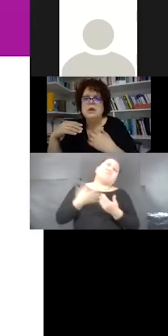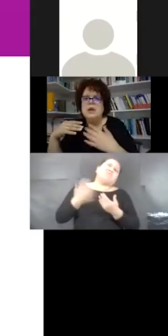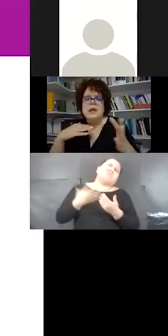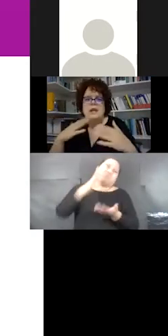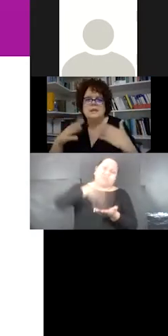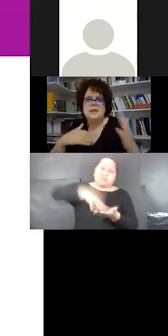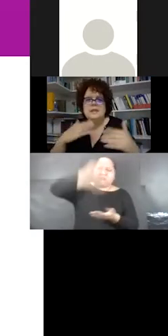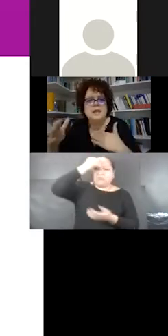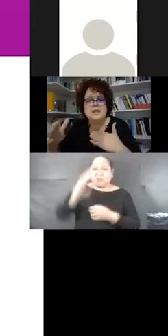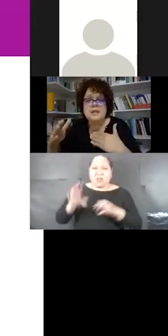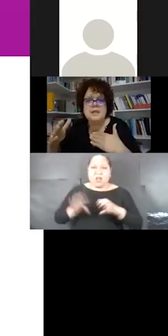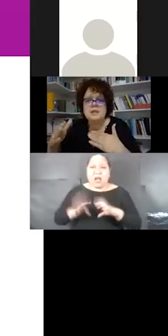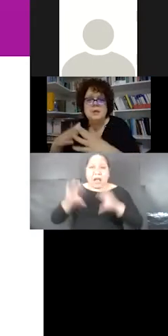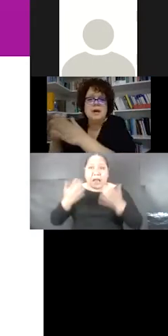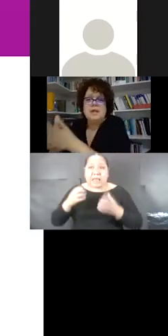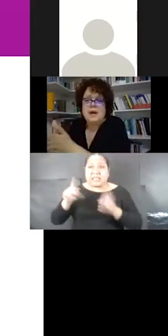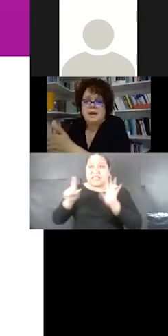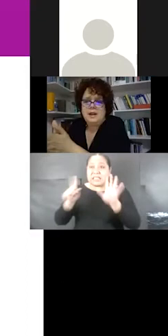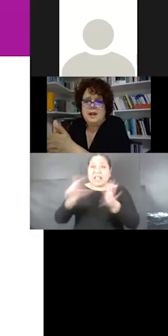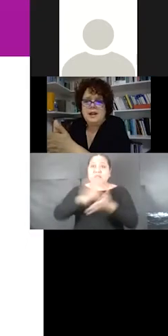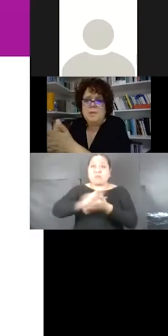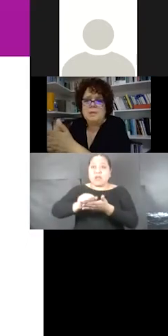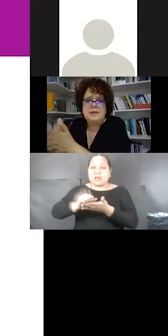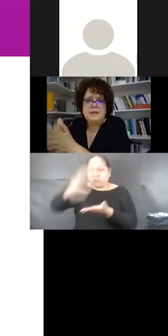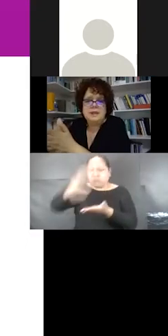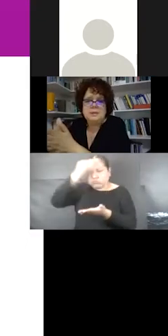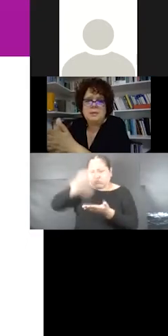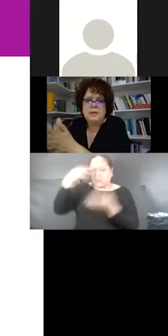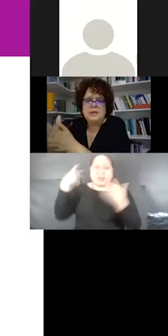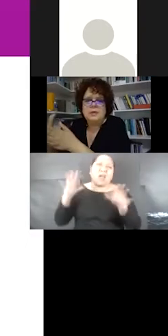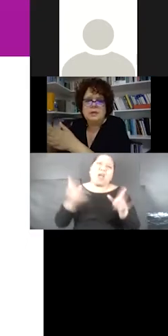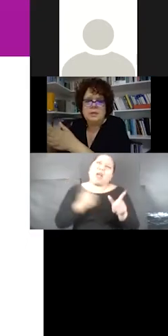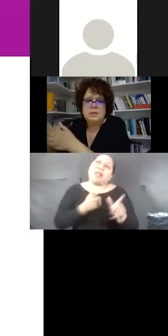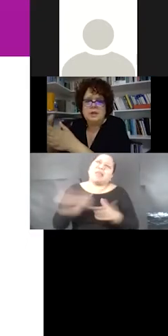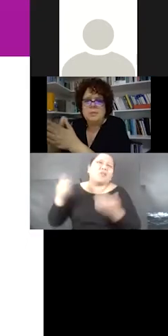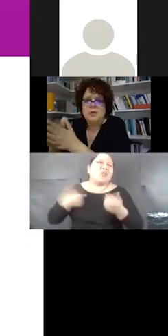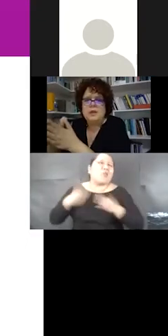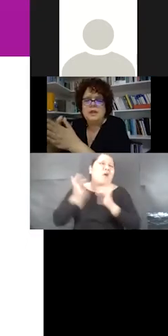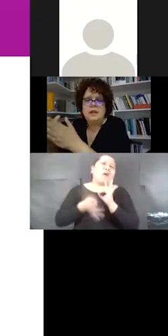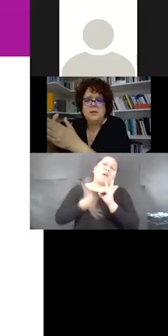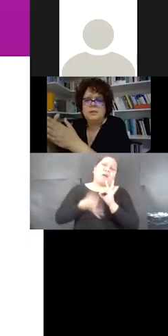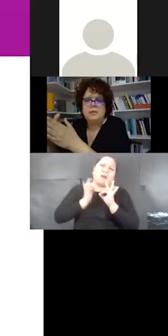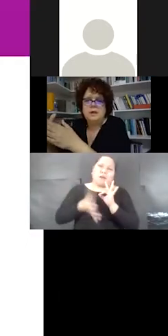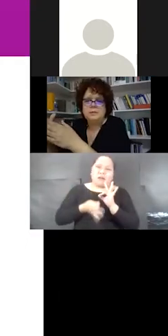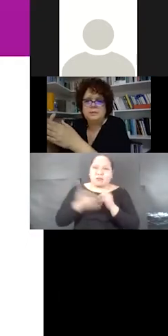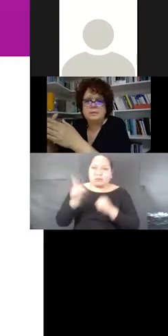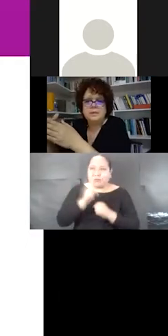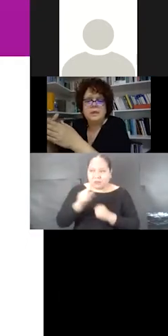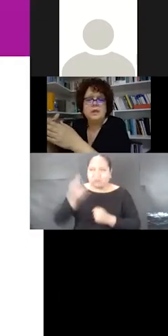curso que sean 6 meses, no me va a dar las competencias para poder ser un intérprete o poder tener un